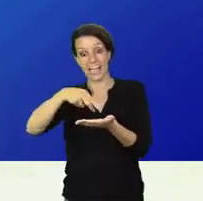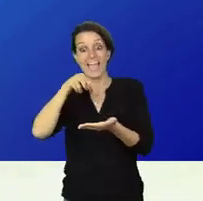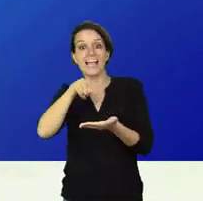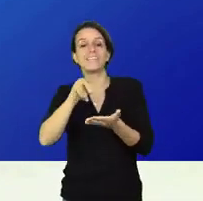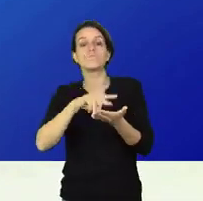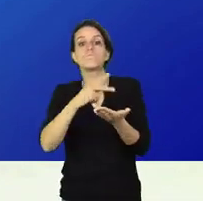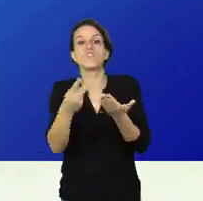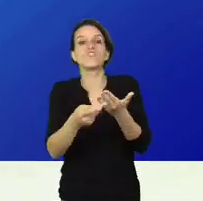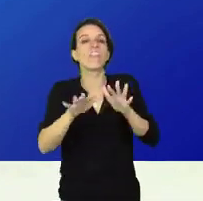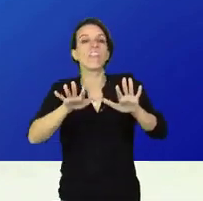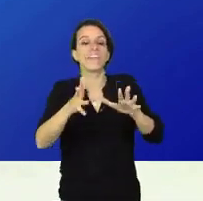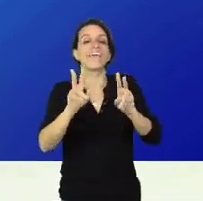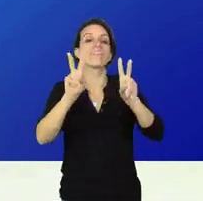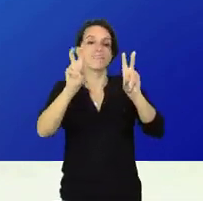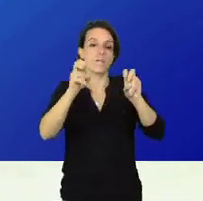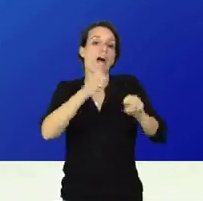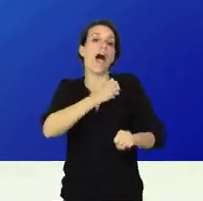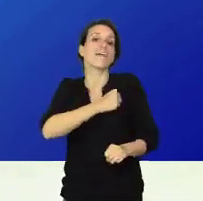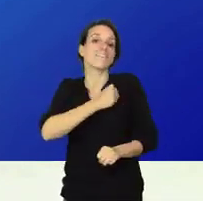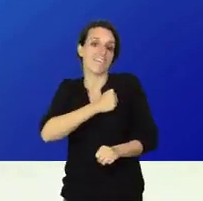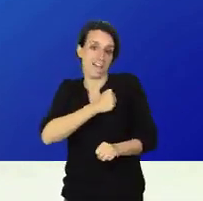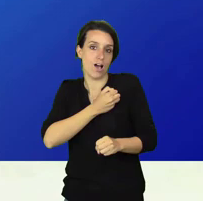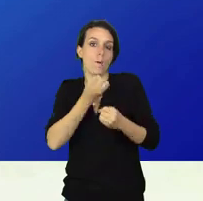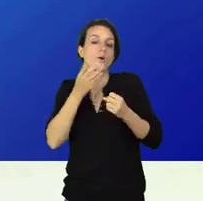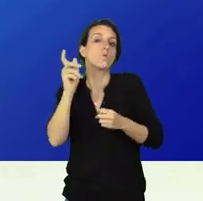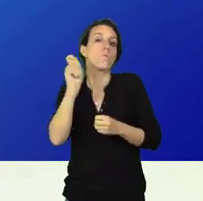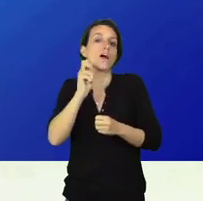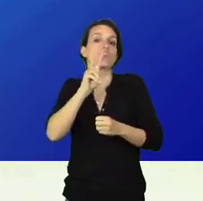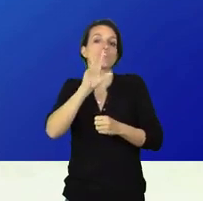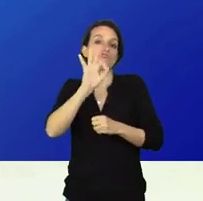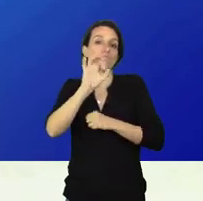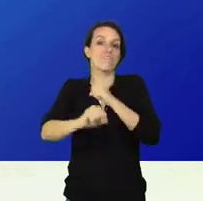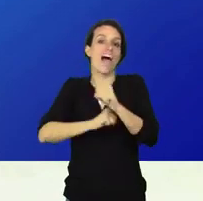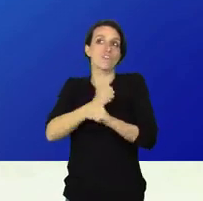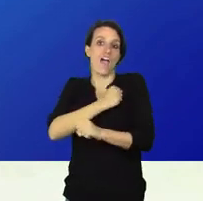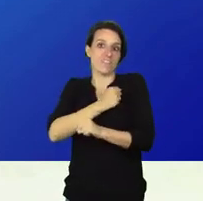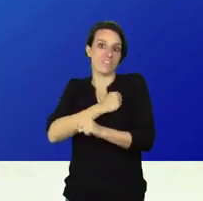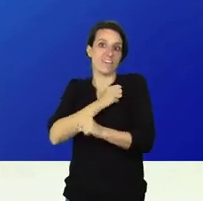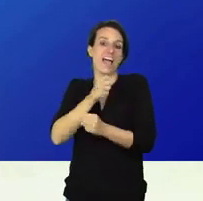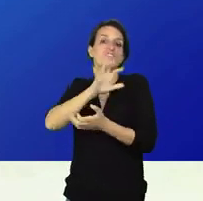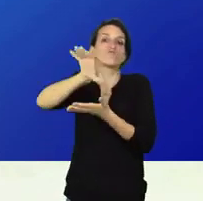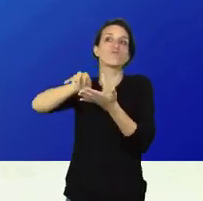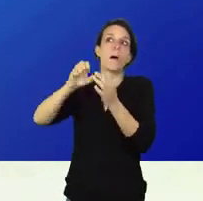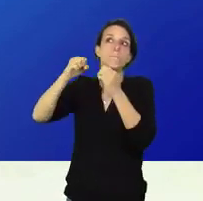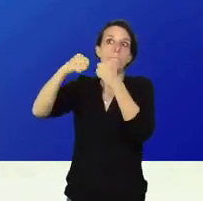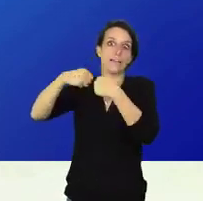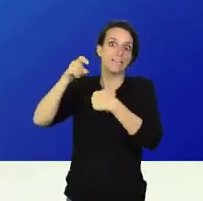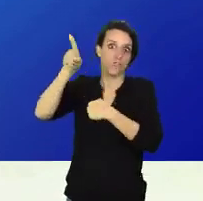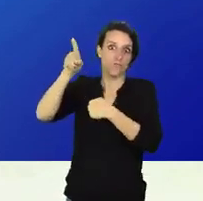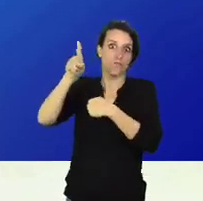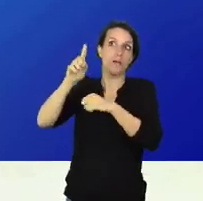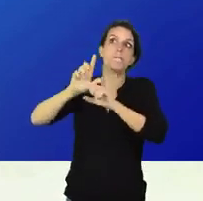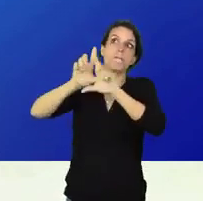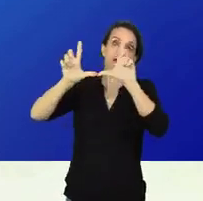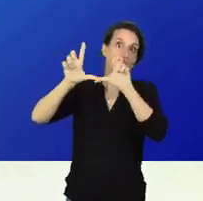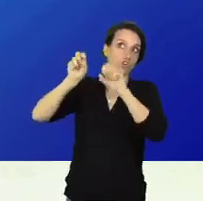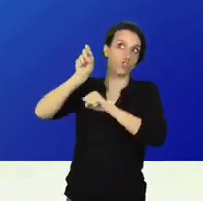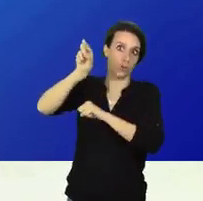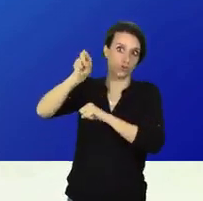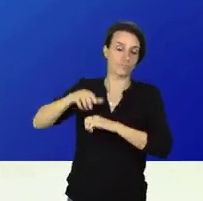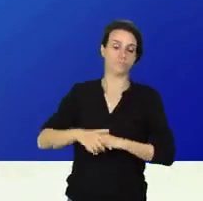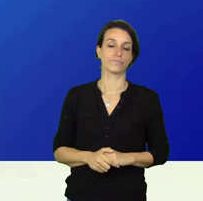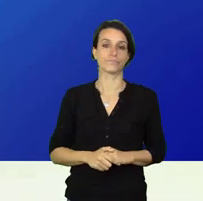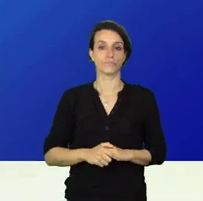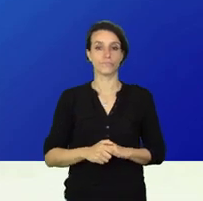los 250 años de Artigas, que se hizo en Paysandú y que requirió una audiodescripción para las personas ciegas que están participando del evento.